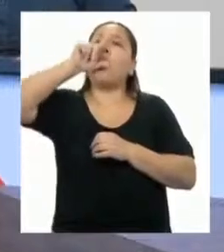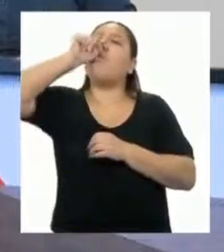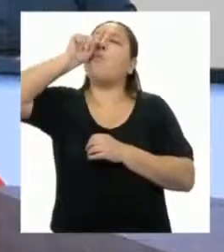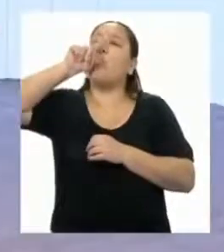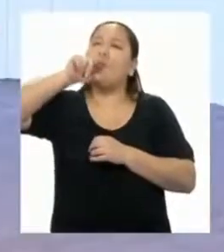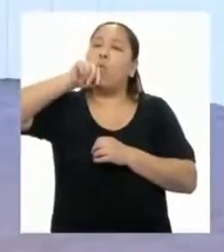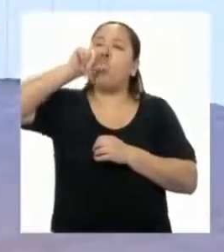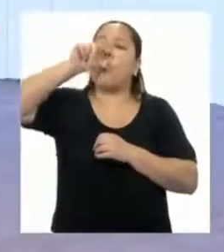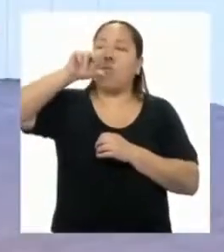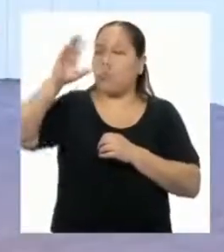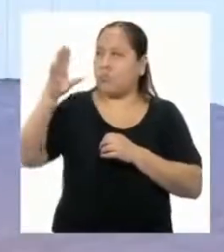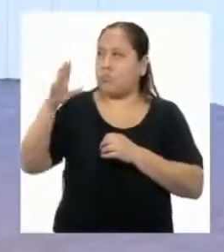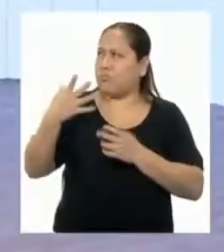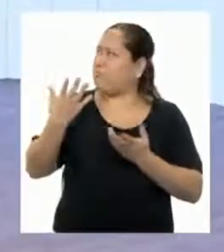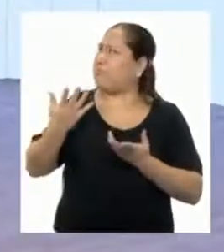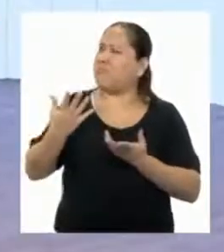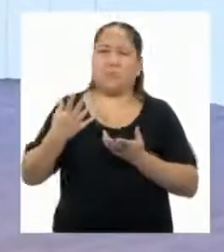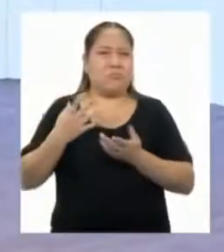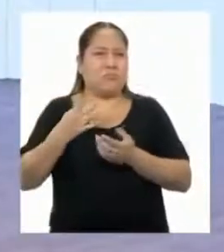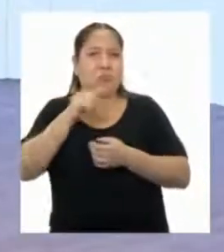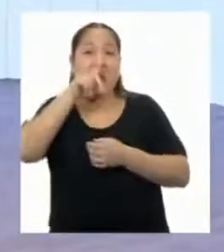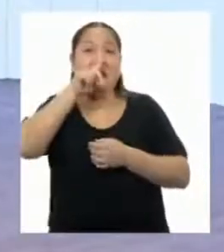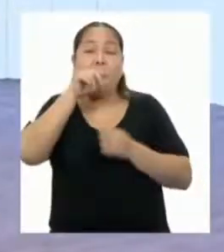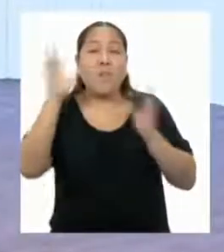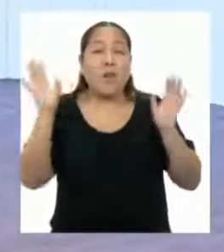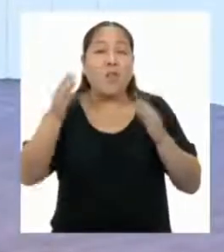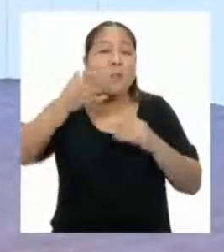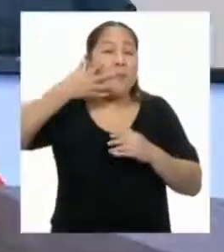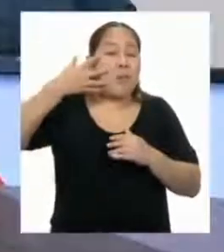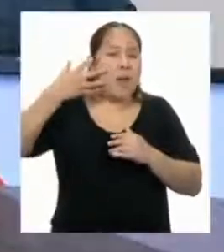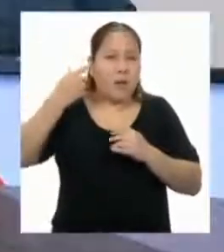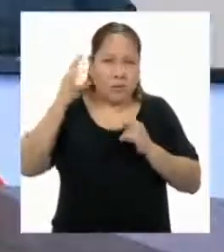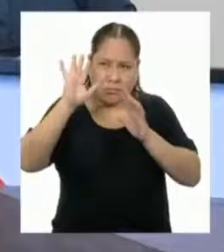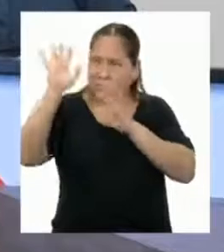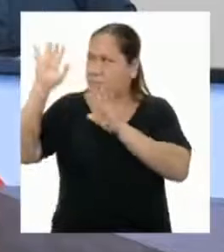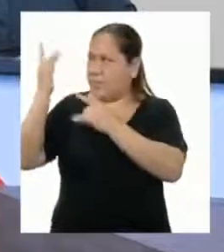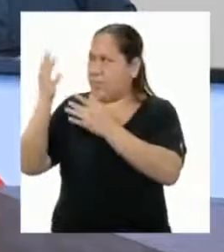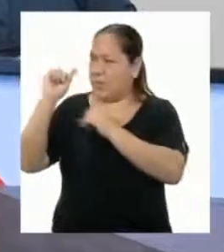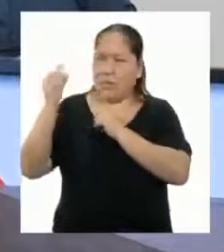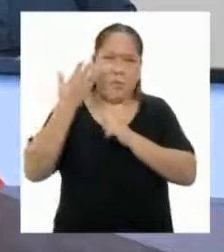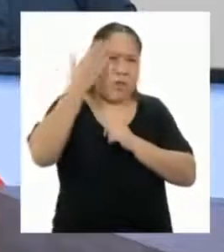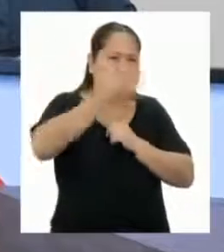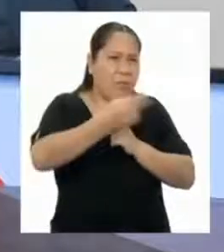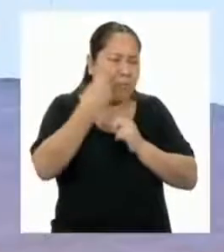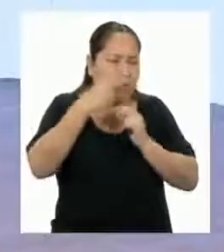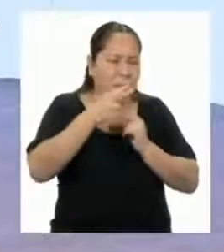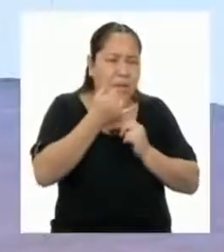¿Una paloma blanca? Profesora, un ratito, voy a ver de qué se trata.